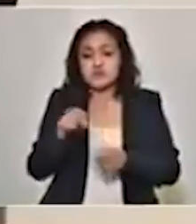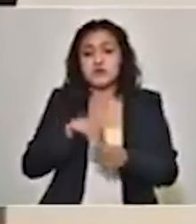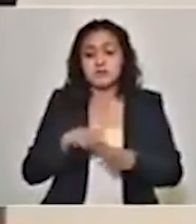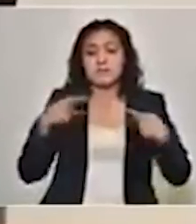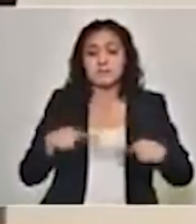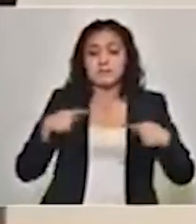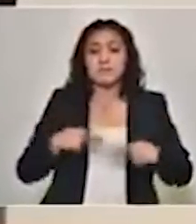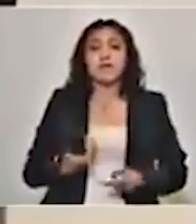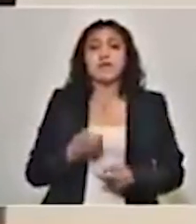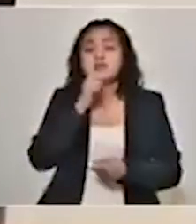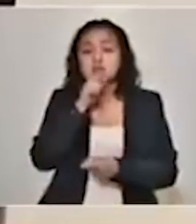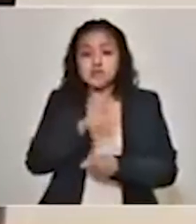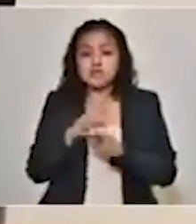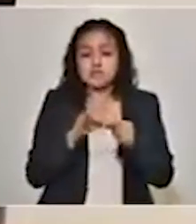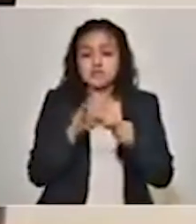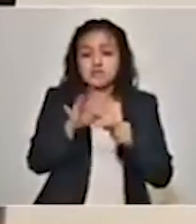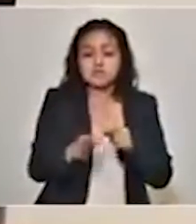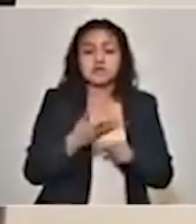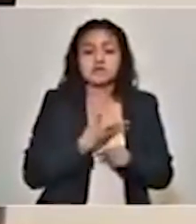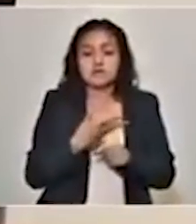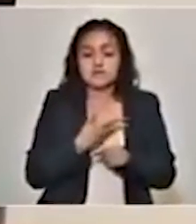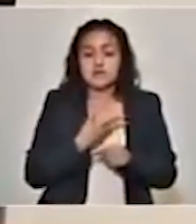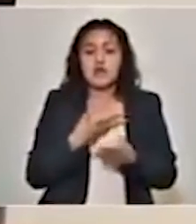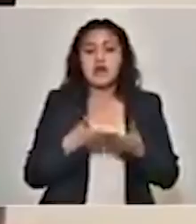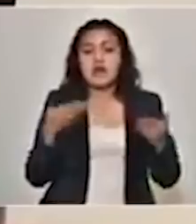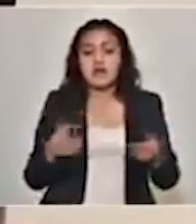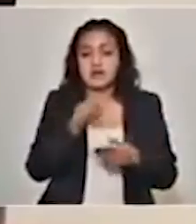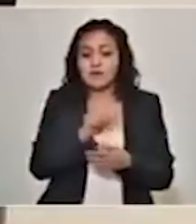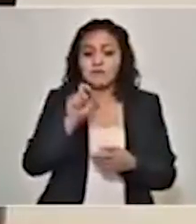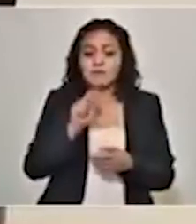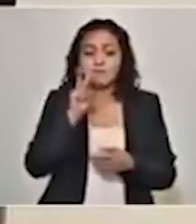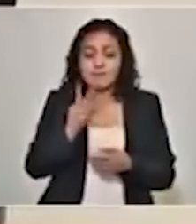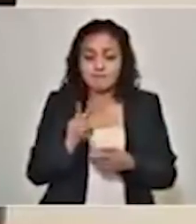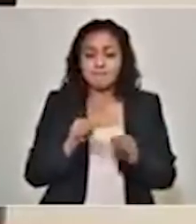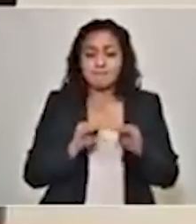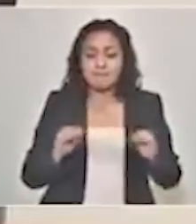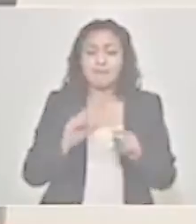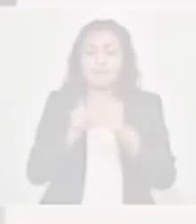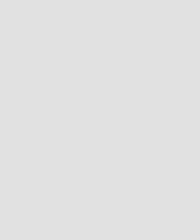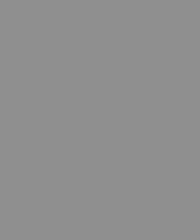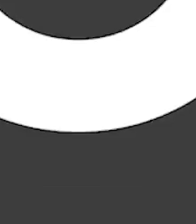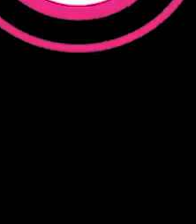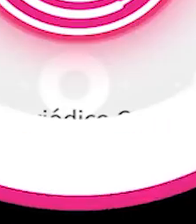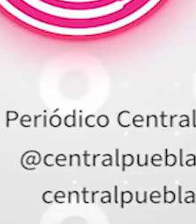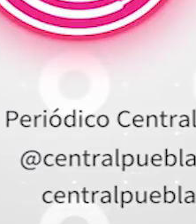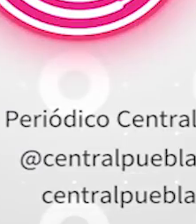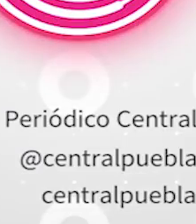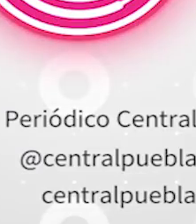la zona el eje menor tuvo un aumento en su dimensión ahora mide 122 metros el eje mayor